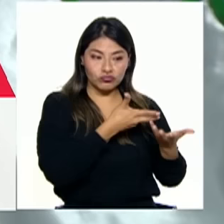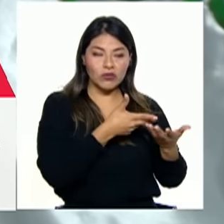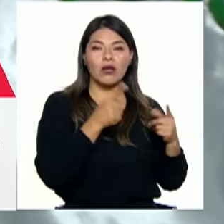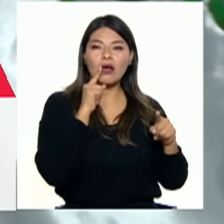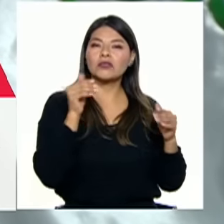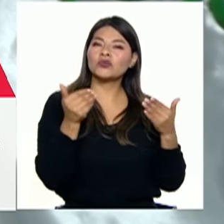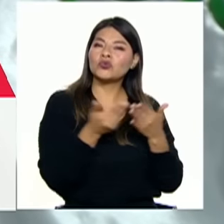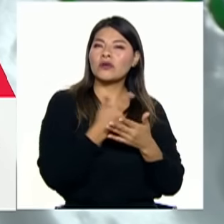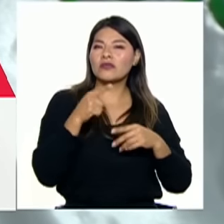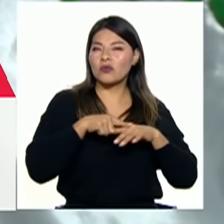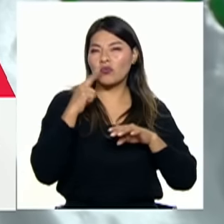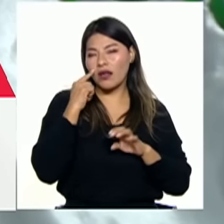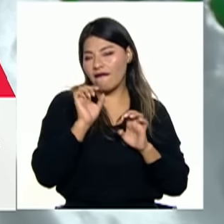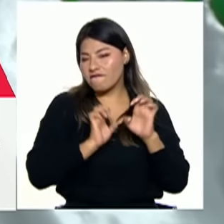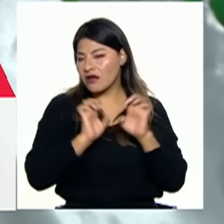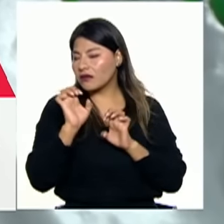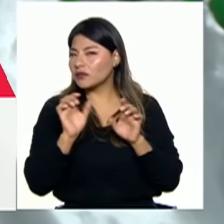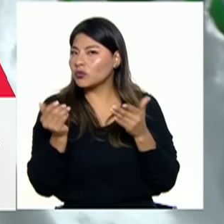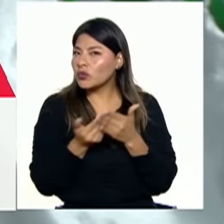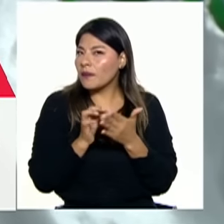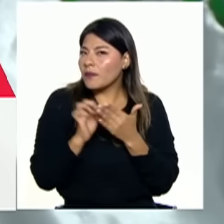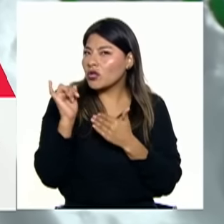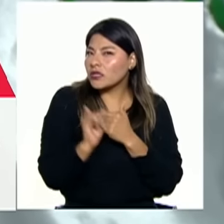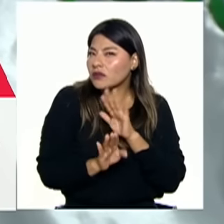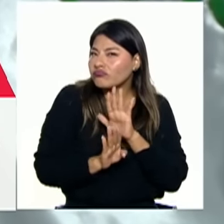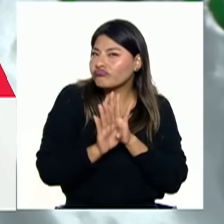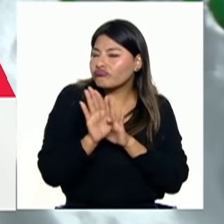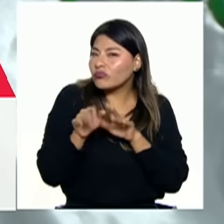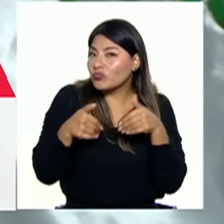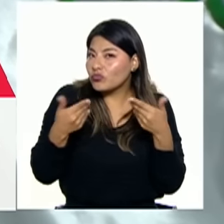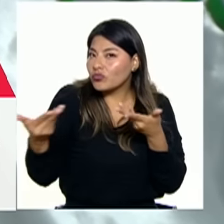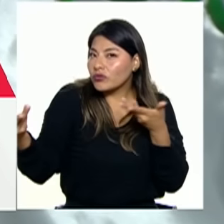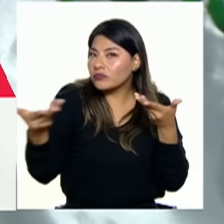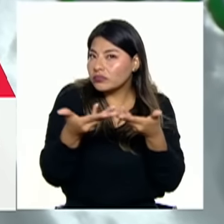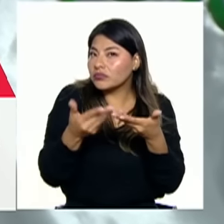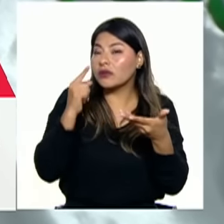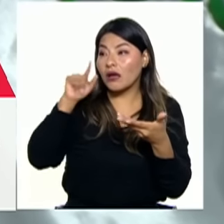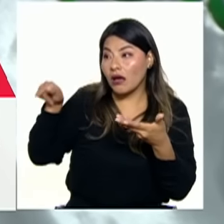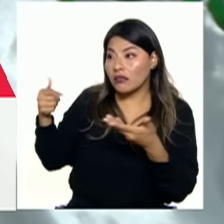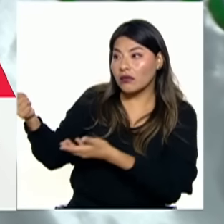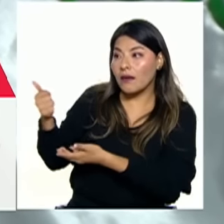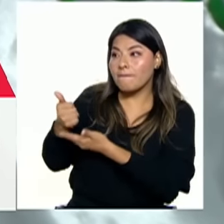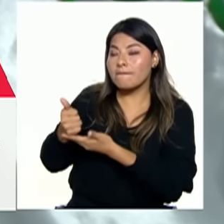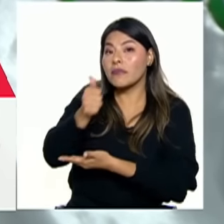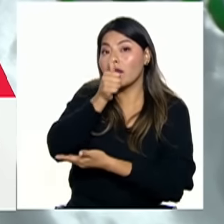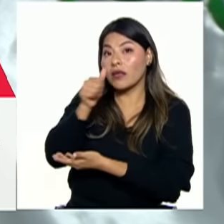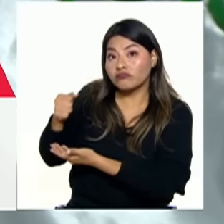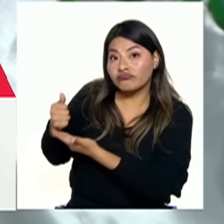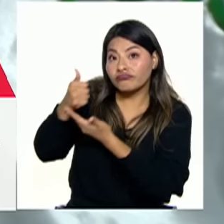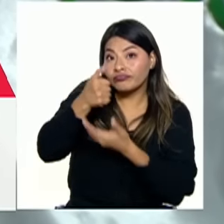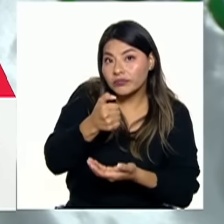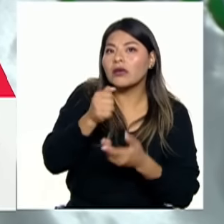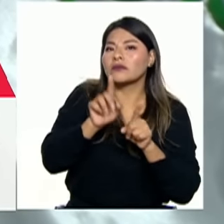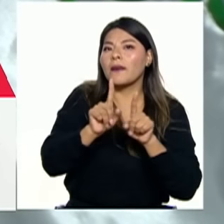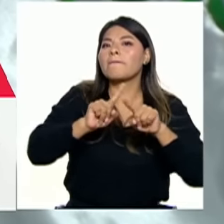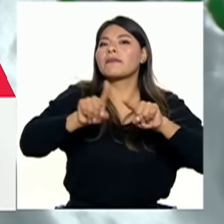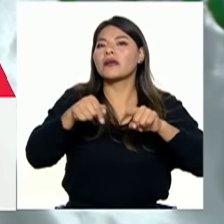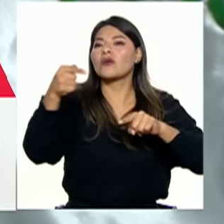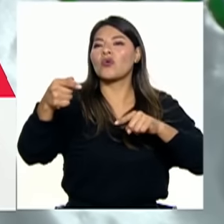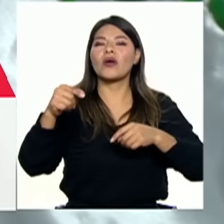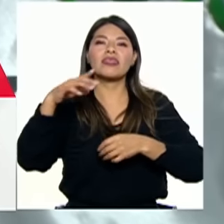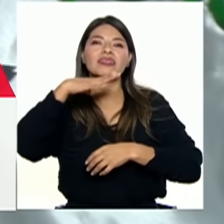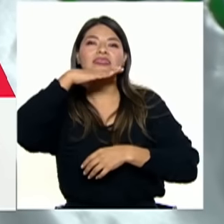del proyecto en virtud a la información recibida de parte del sector privado. La expectativa es que se adjudique en diciembre